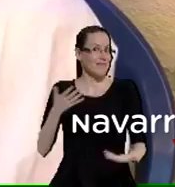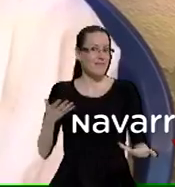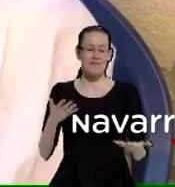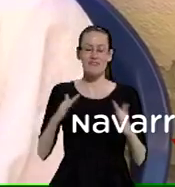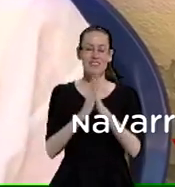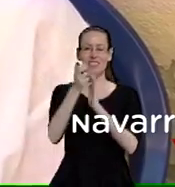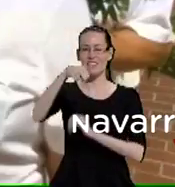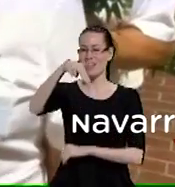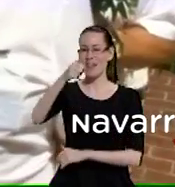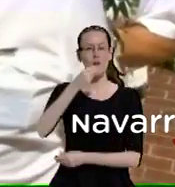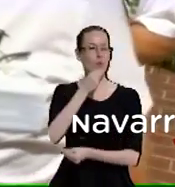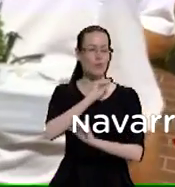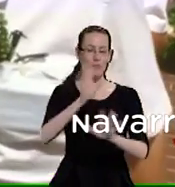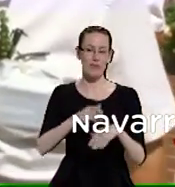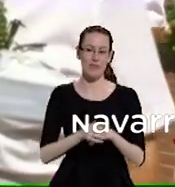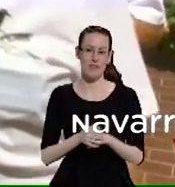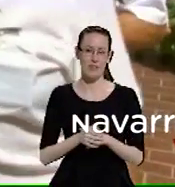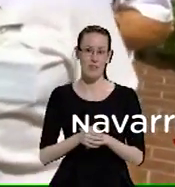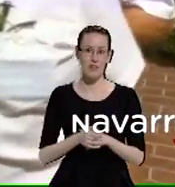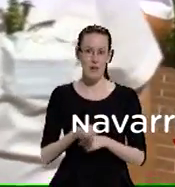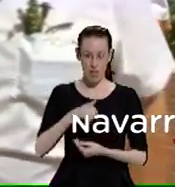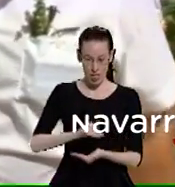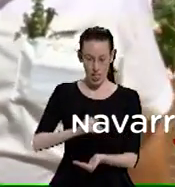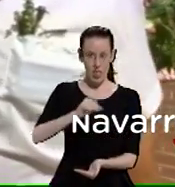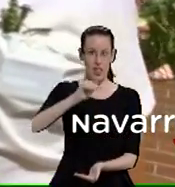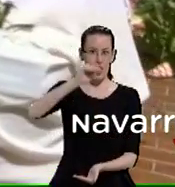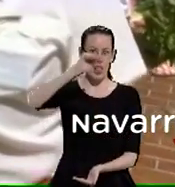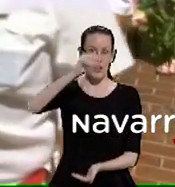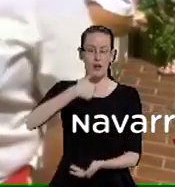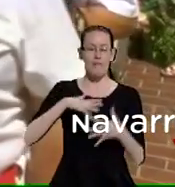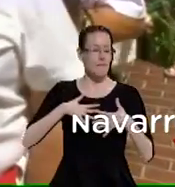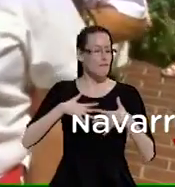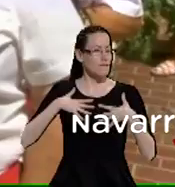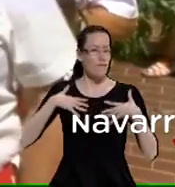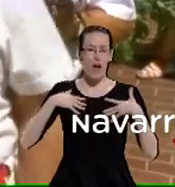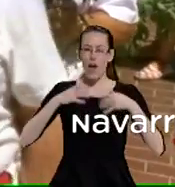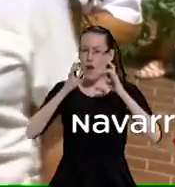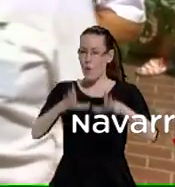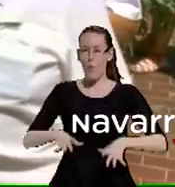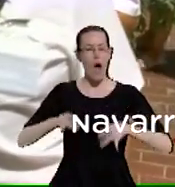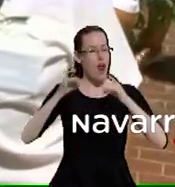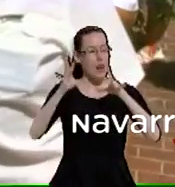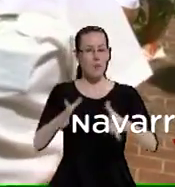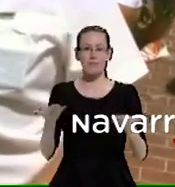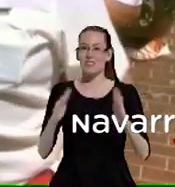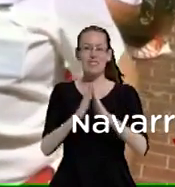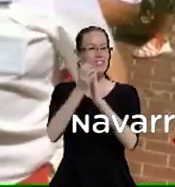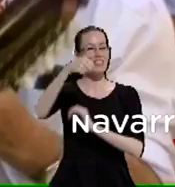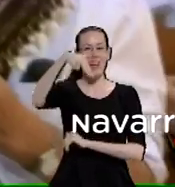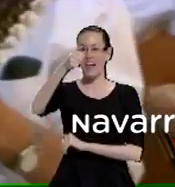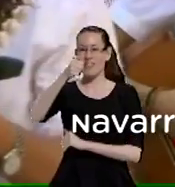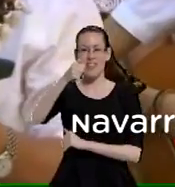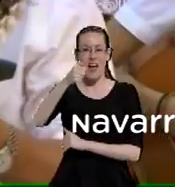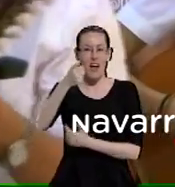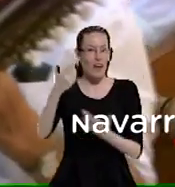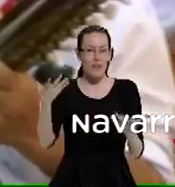Santa Ana es lo más para nosotros. Lo hemos vivido desde pequeño, lo hemos vivido la devoción esta y para mí pues Santa Ana es Santa Ana y es la madre de